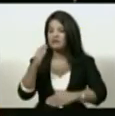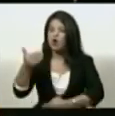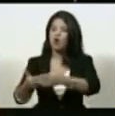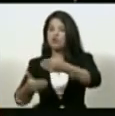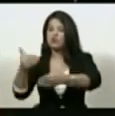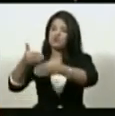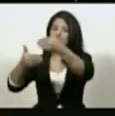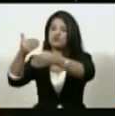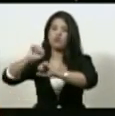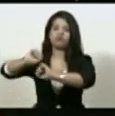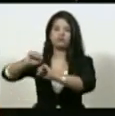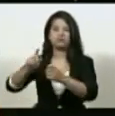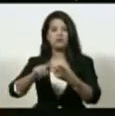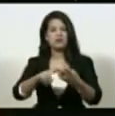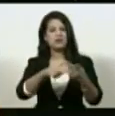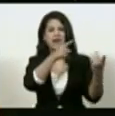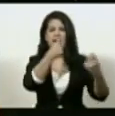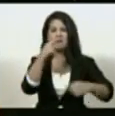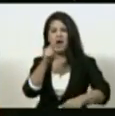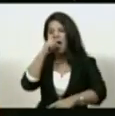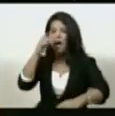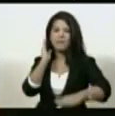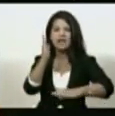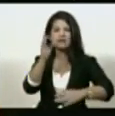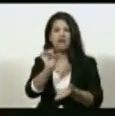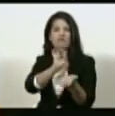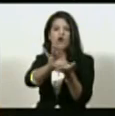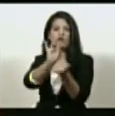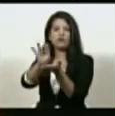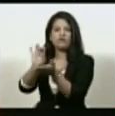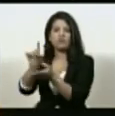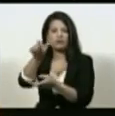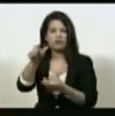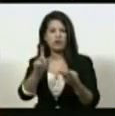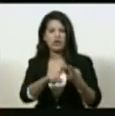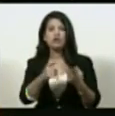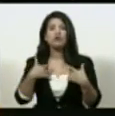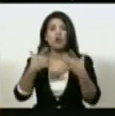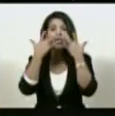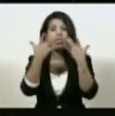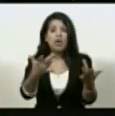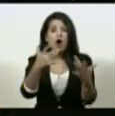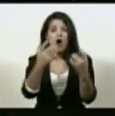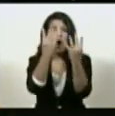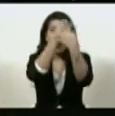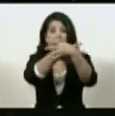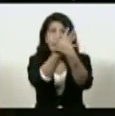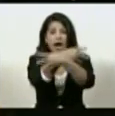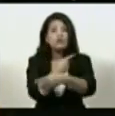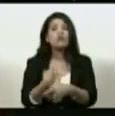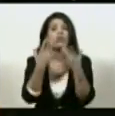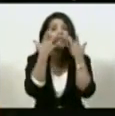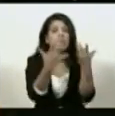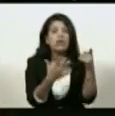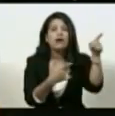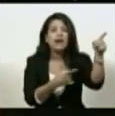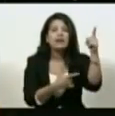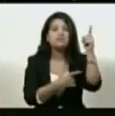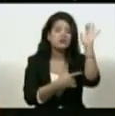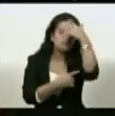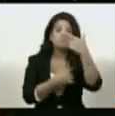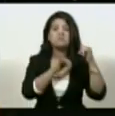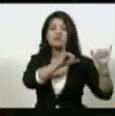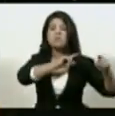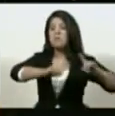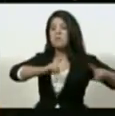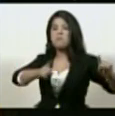expulsiones, coacciona y coerciona a todos los vecinos, y lo vi en la OEA con mis propios ojos, y ahora cree que con Venezuela también